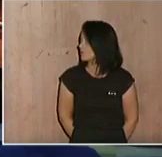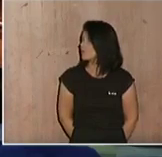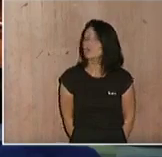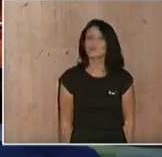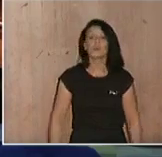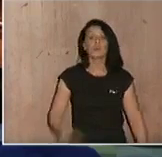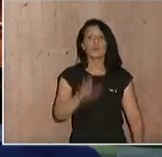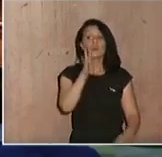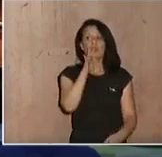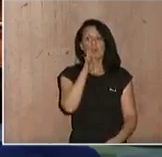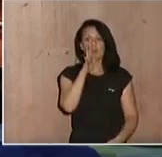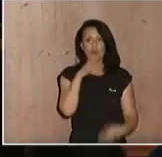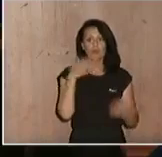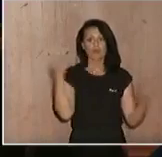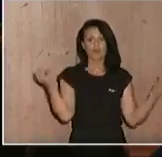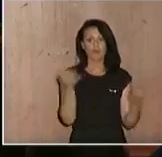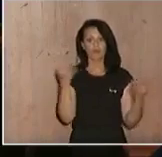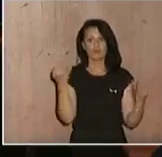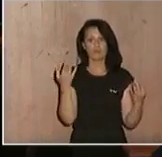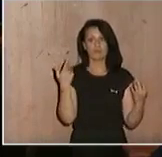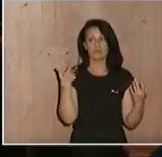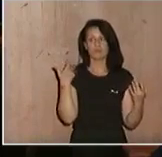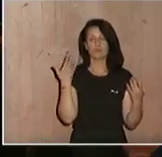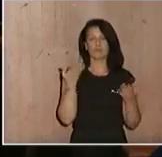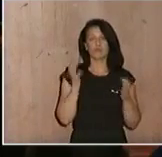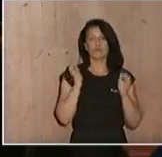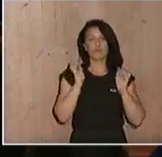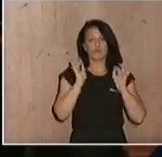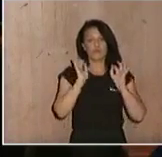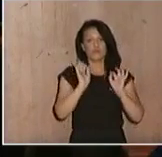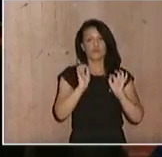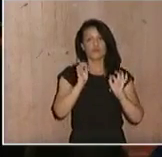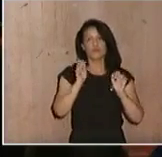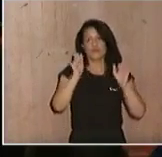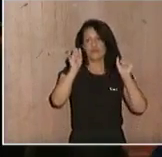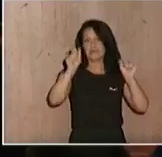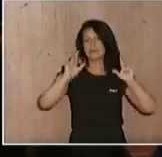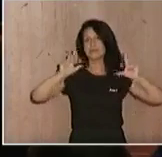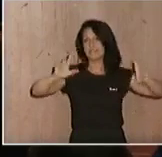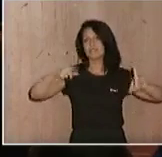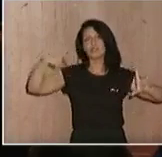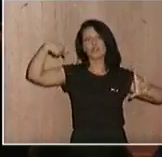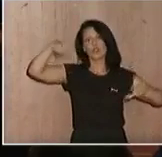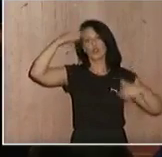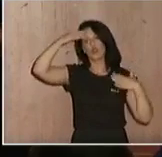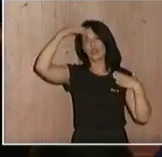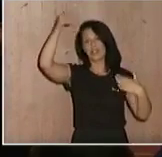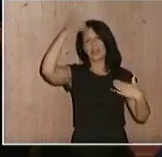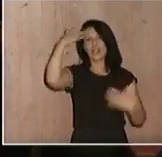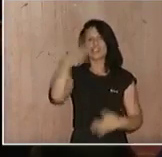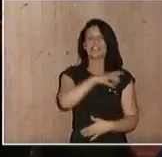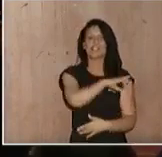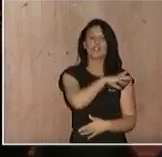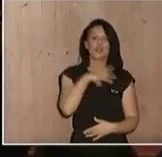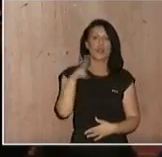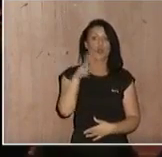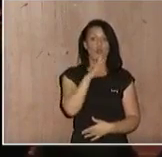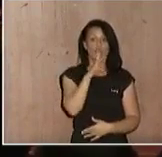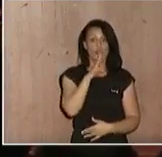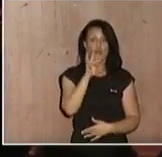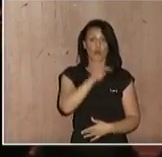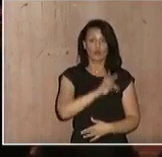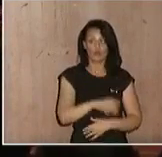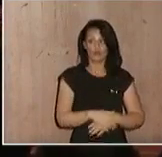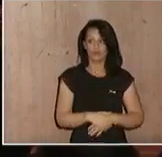Ahora voy a proceder a la solemne colación del título de doctor honoris causa al señor William